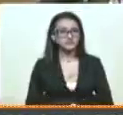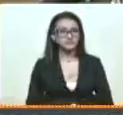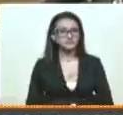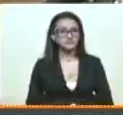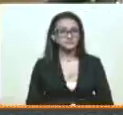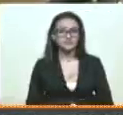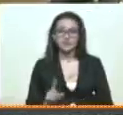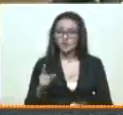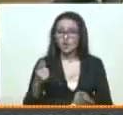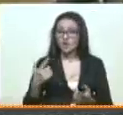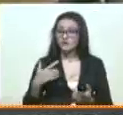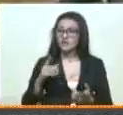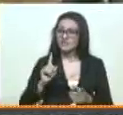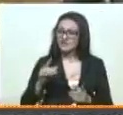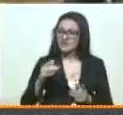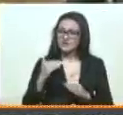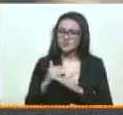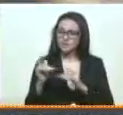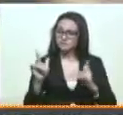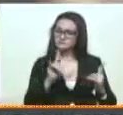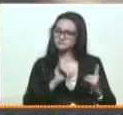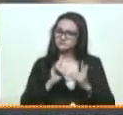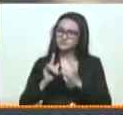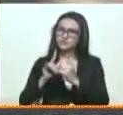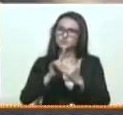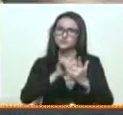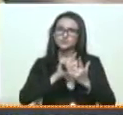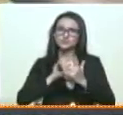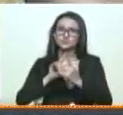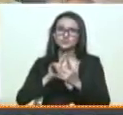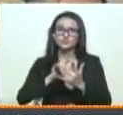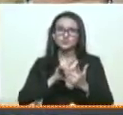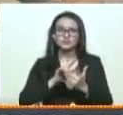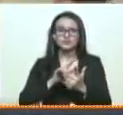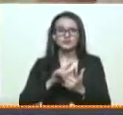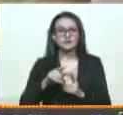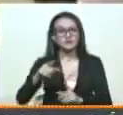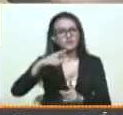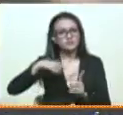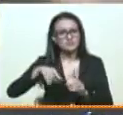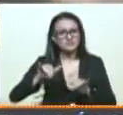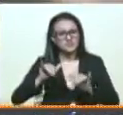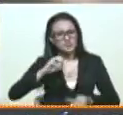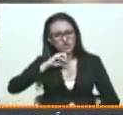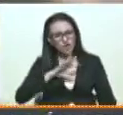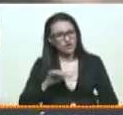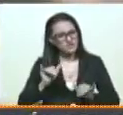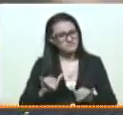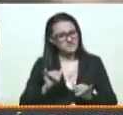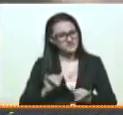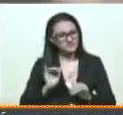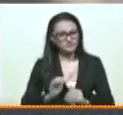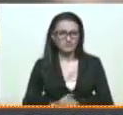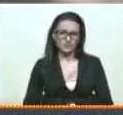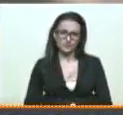Pero no dejemos de querernos, porque formamos parte del mismo río histórico.